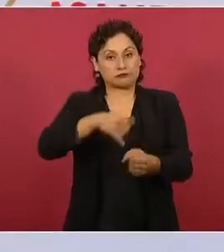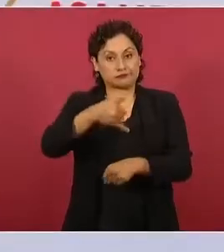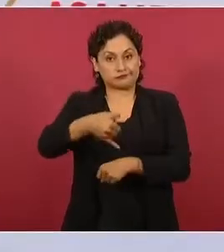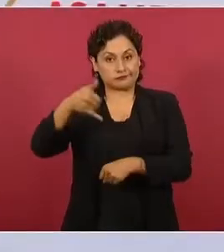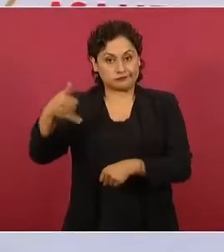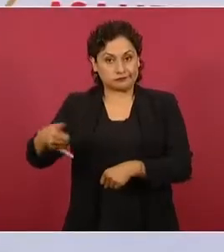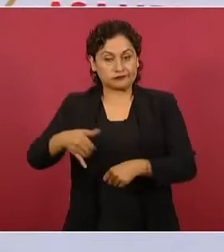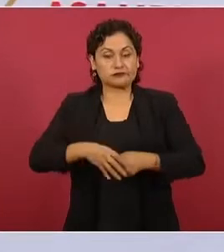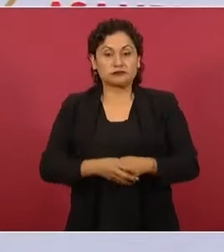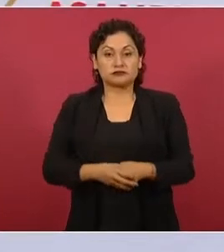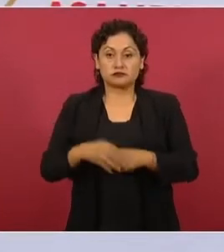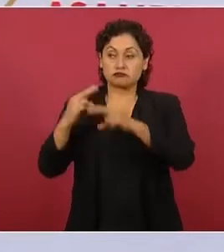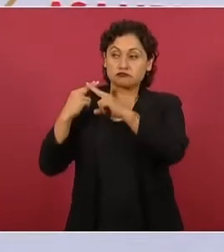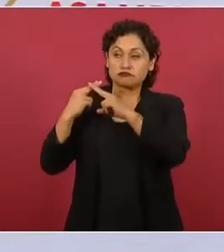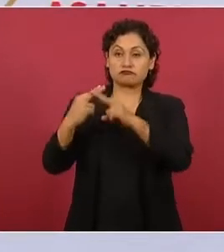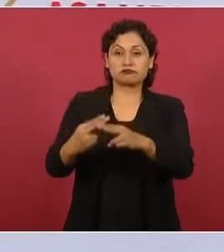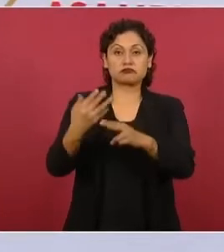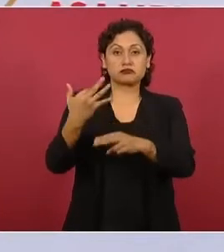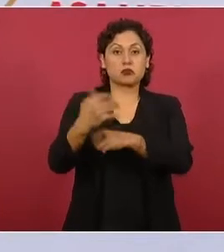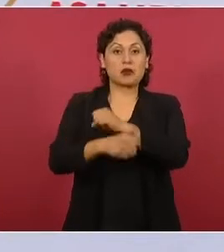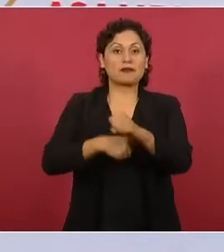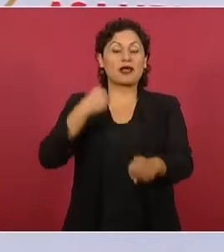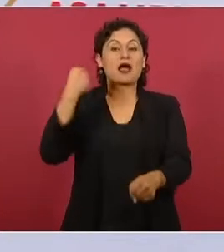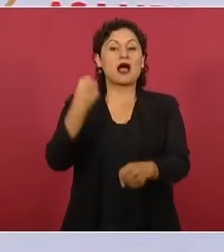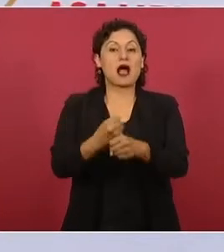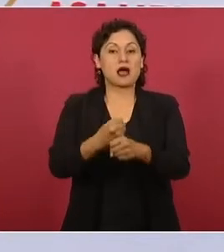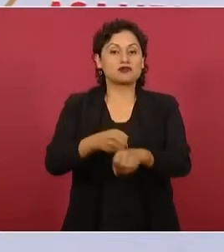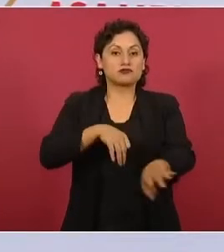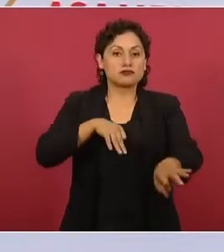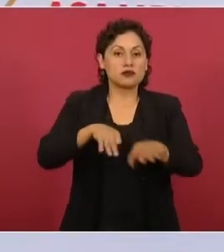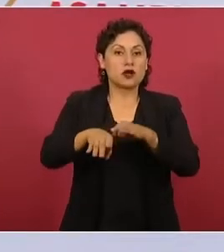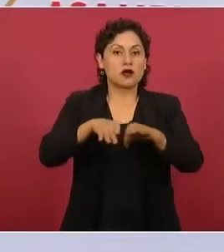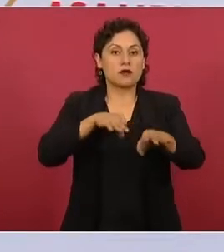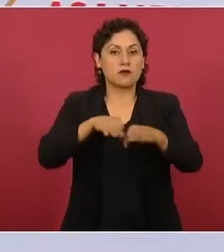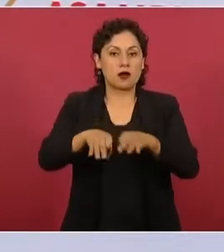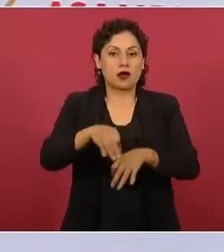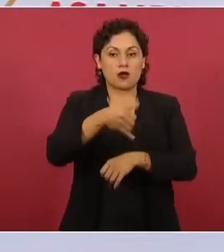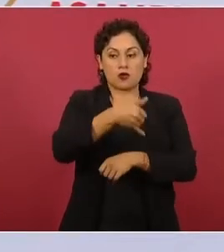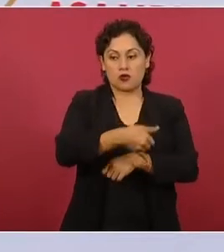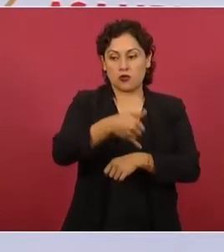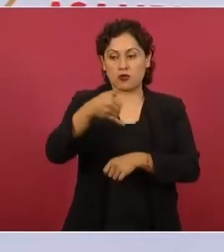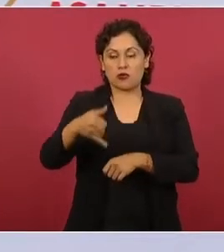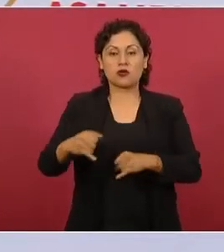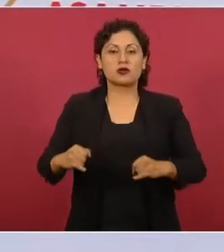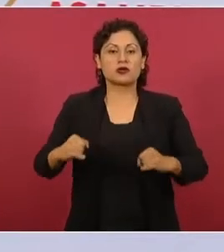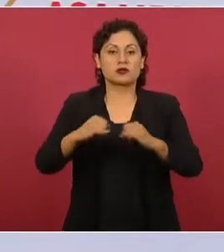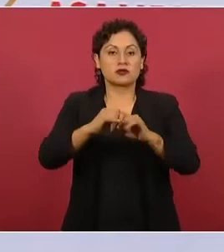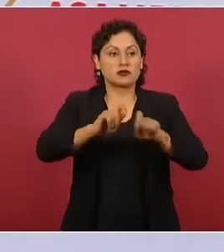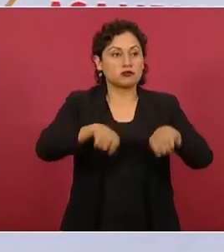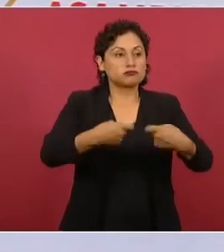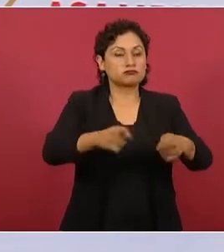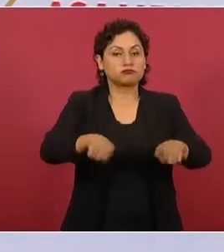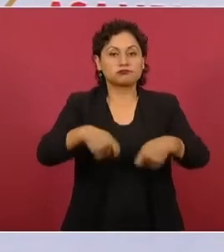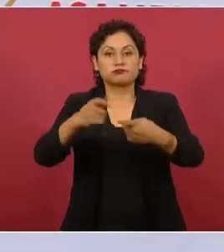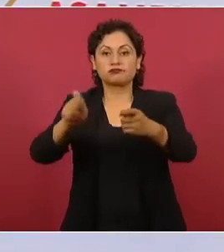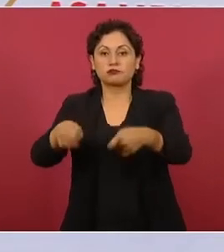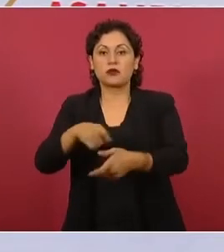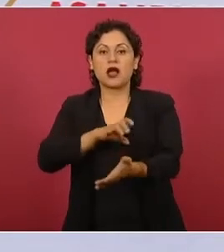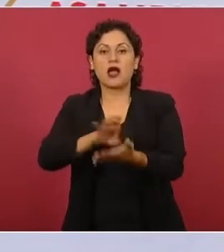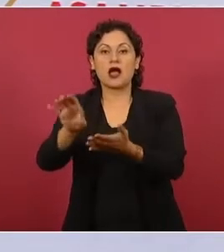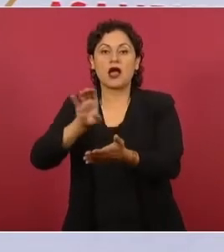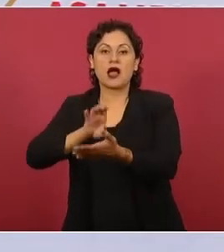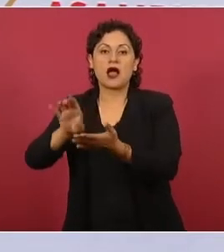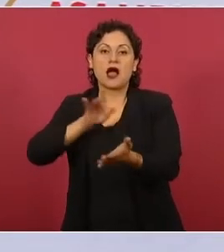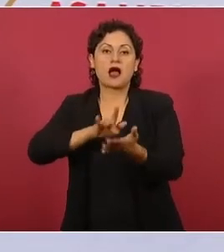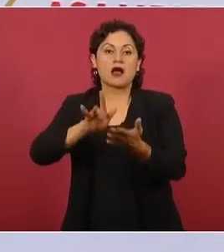cabo de 50 años de trabajos, el Instituto ha otorgado un poco más de 12 millones de créditos, convirtiéndose en un factor